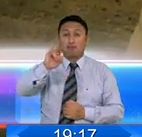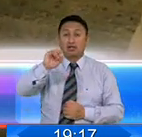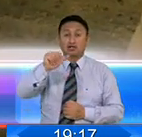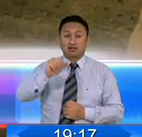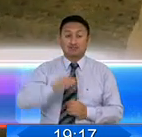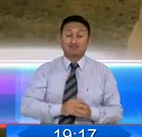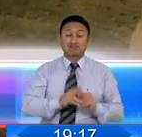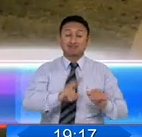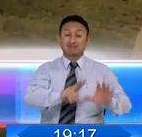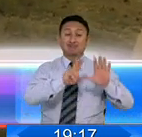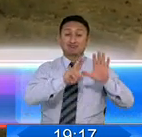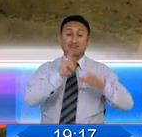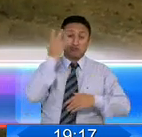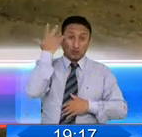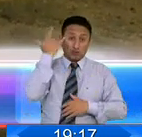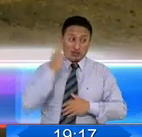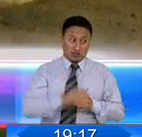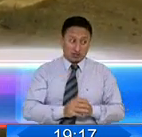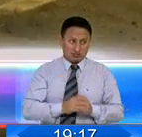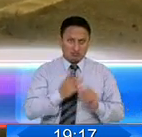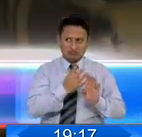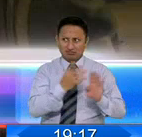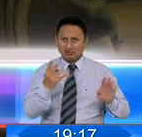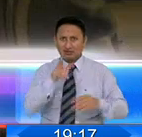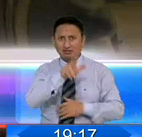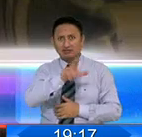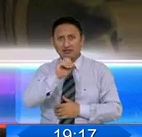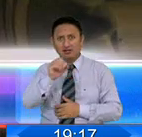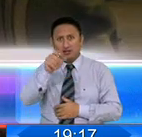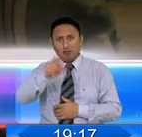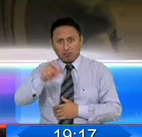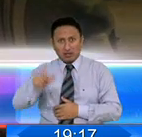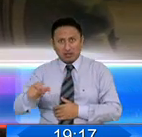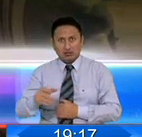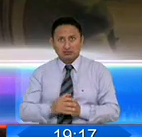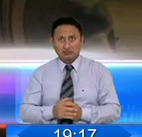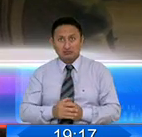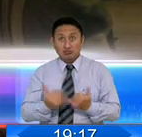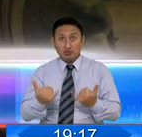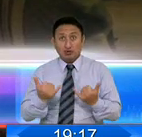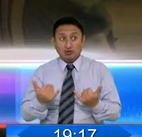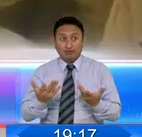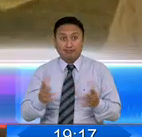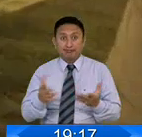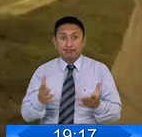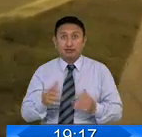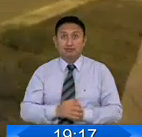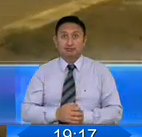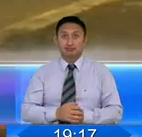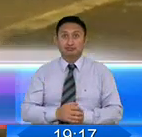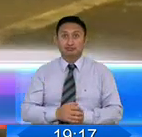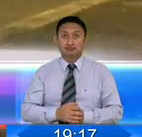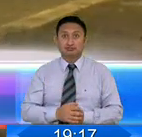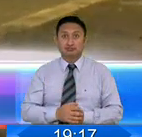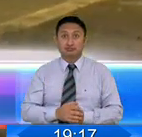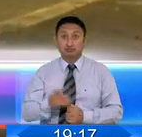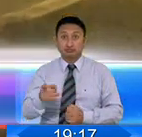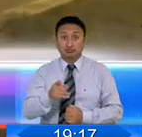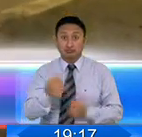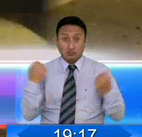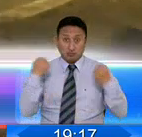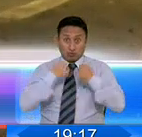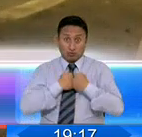7 días en una fila de más de 300 personas, pero su esfuerzo hasta hoy es en vano. Y solamente ha venido con su